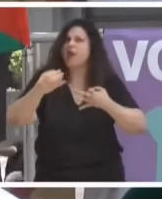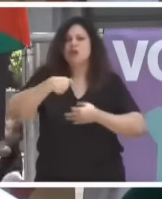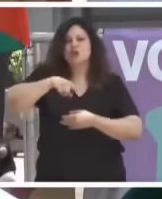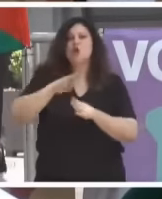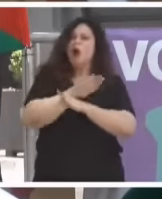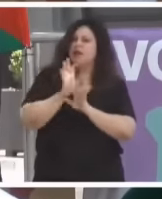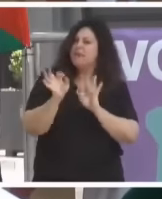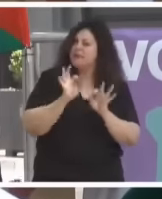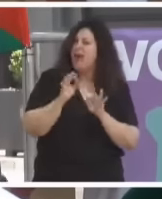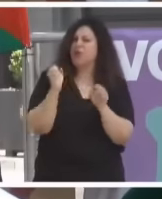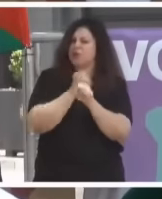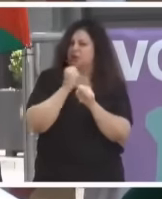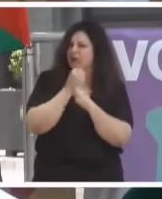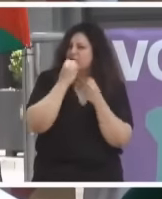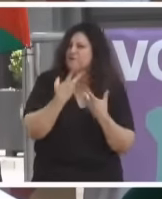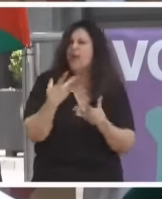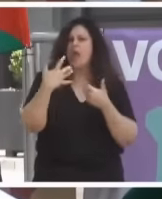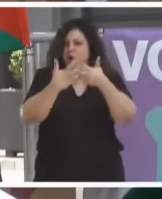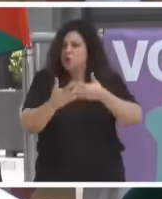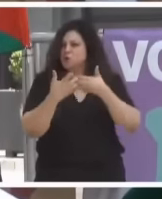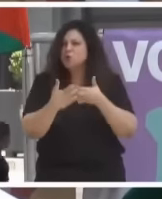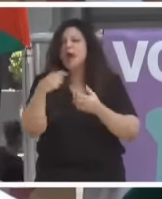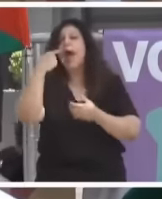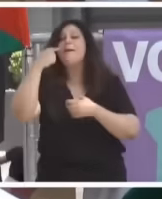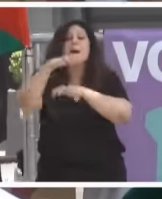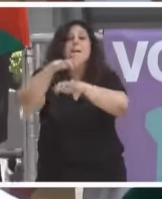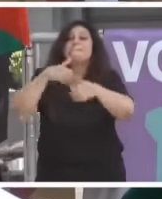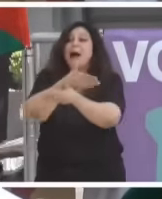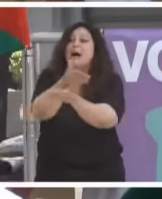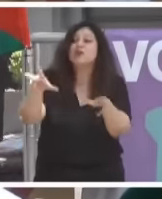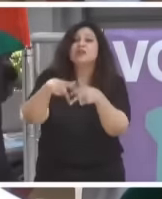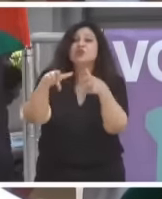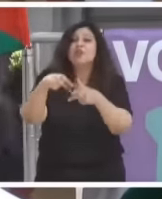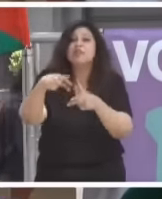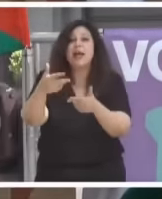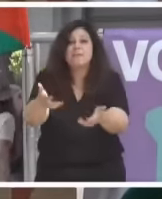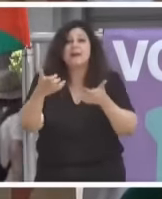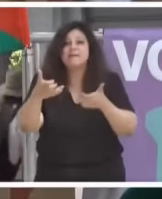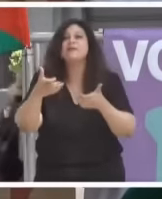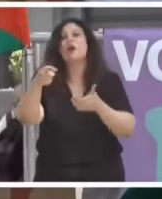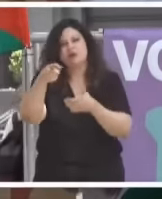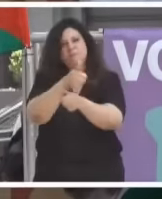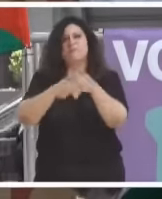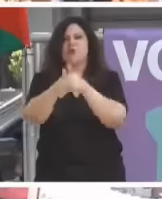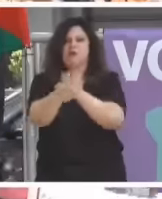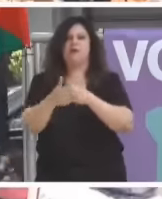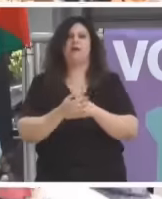trabaja, gente que lucha, gente que mira por la mayoría social.